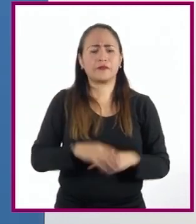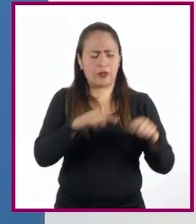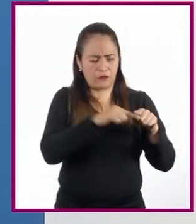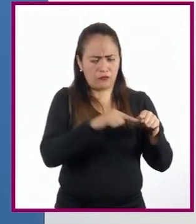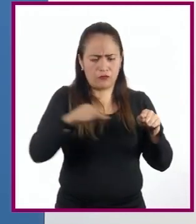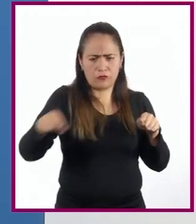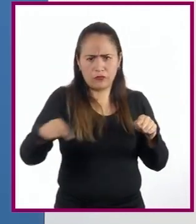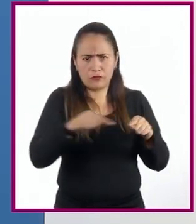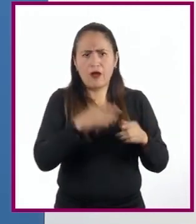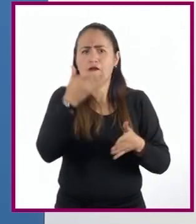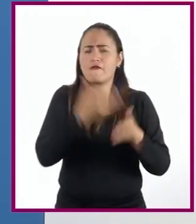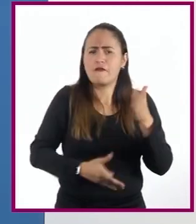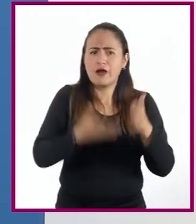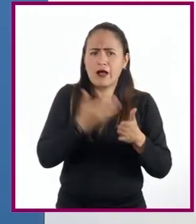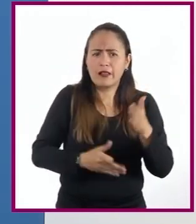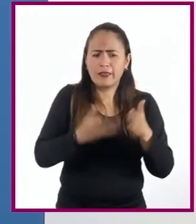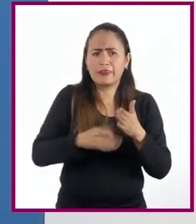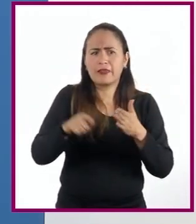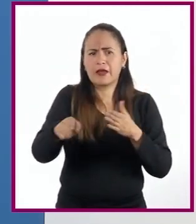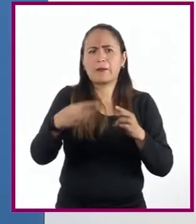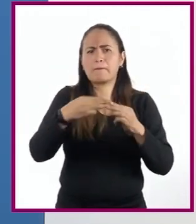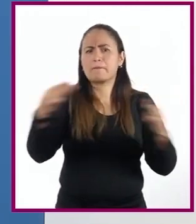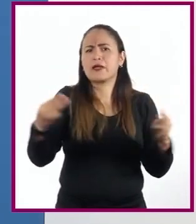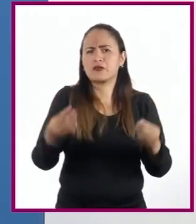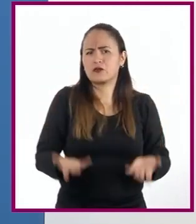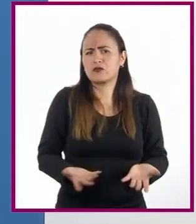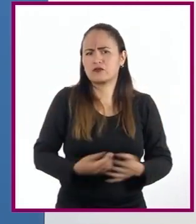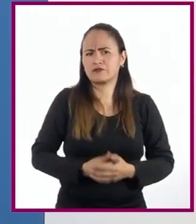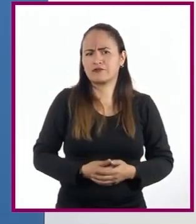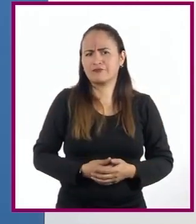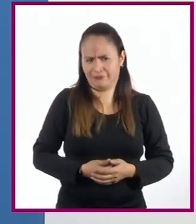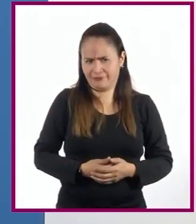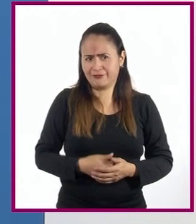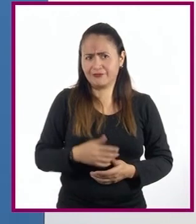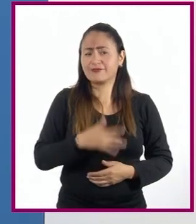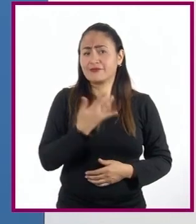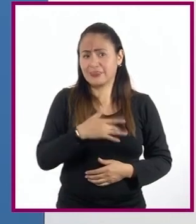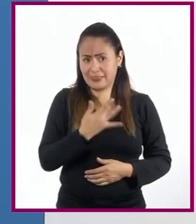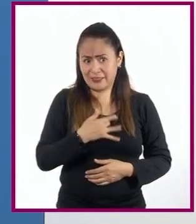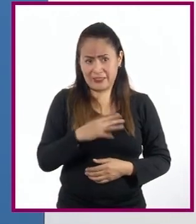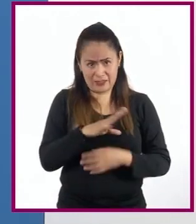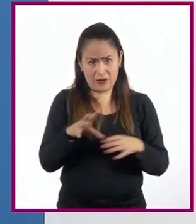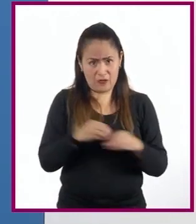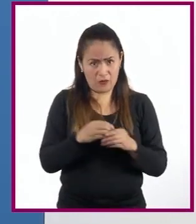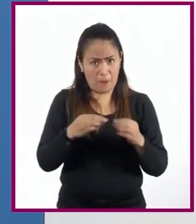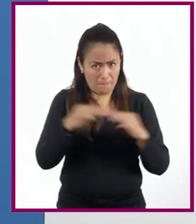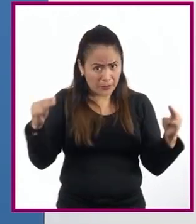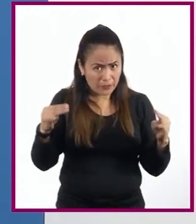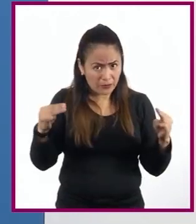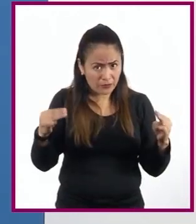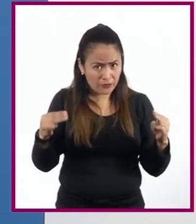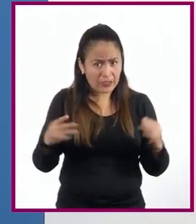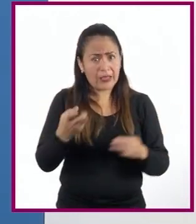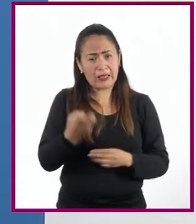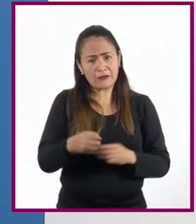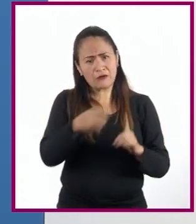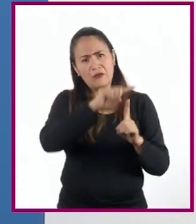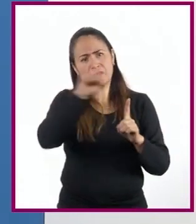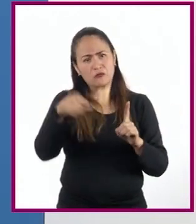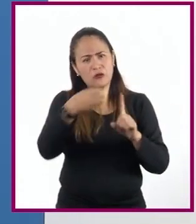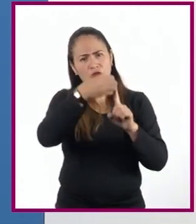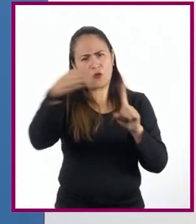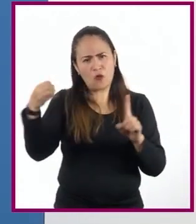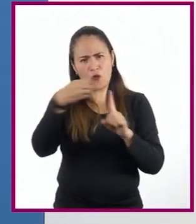distancia que le falta por recorrer en metros. ¿Les parece buena idea si convertimos a metros y así operamos matemáticamente